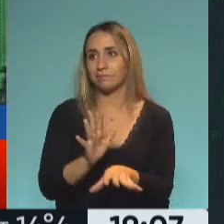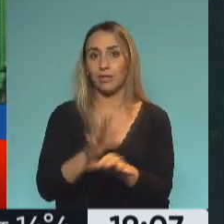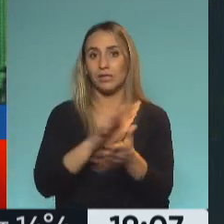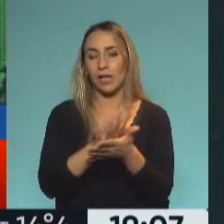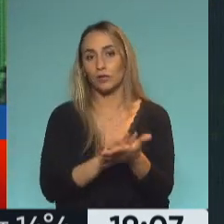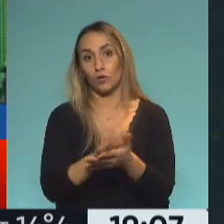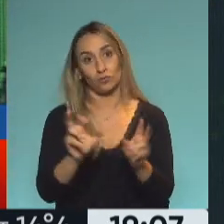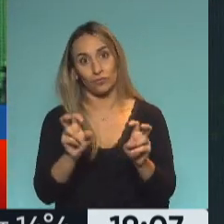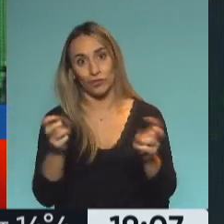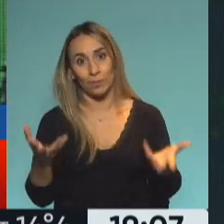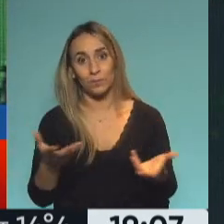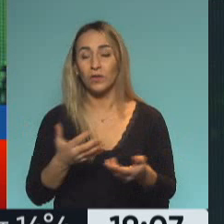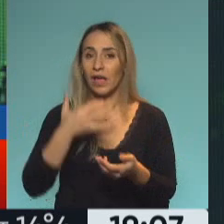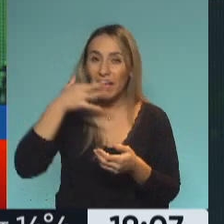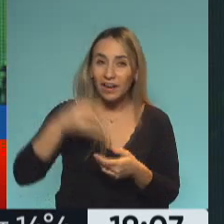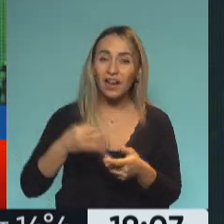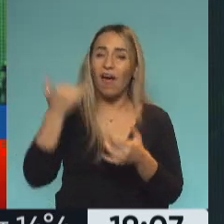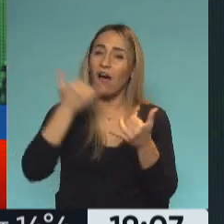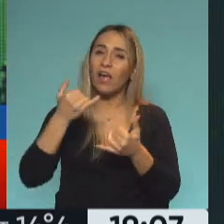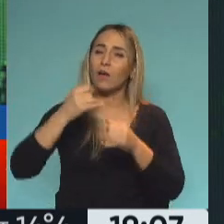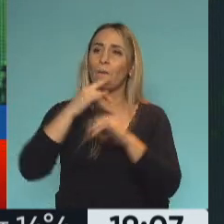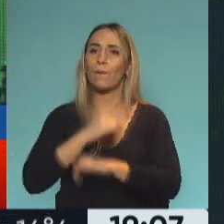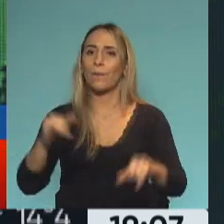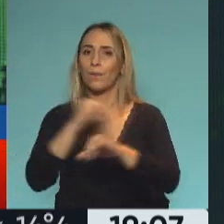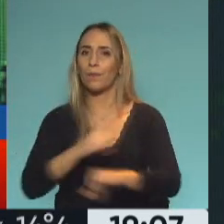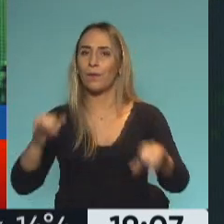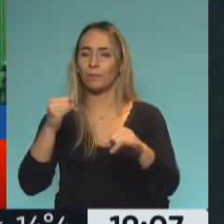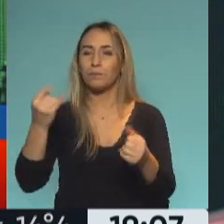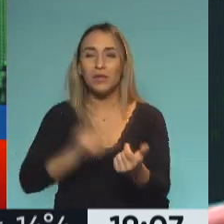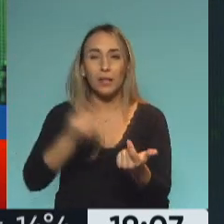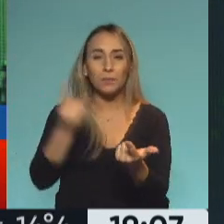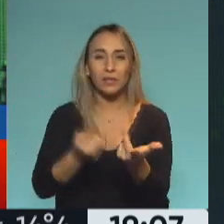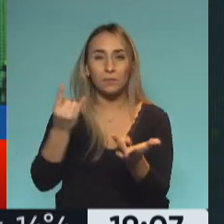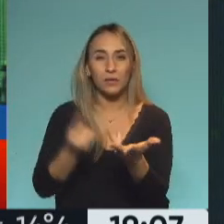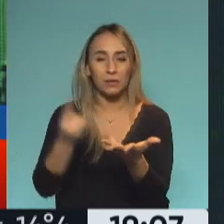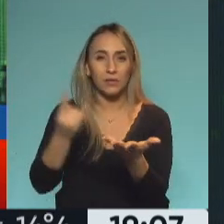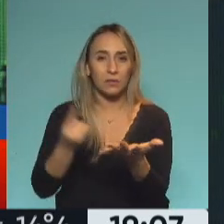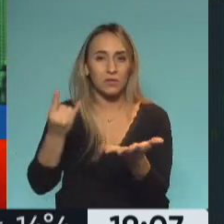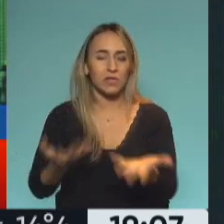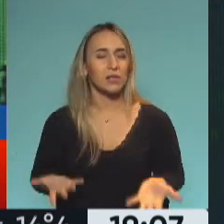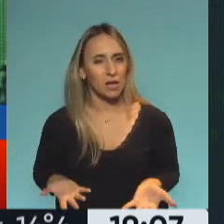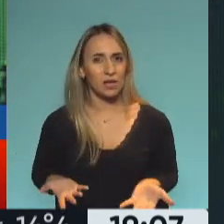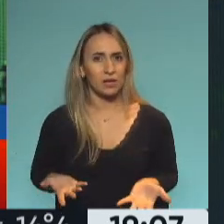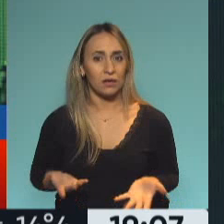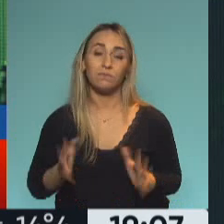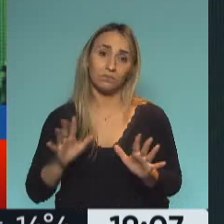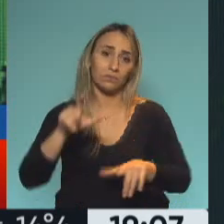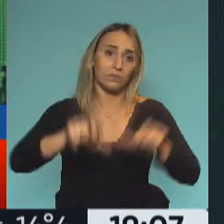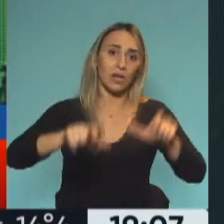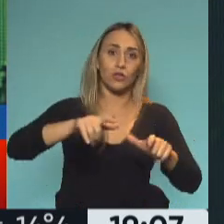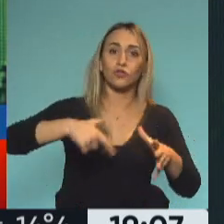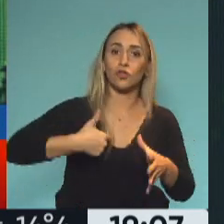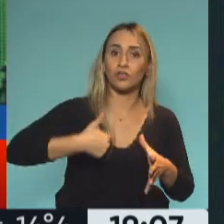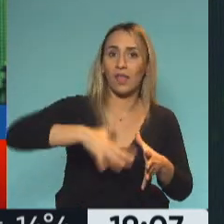es una fake detrás de otra con respecto a la vacunación y esto, por supuesto, lesiona, ¿no?, lo que la gente va comprendiendo. Estamos en